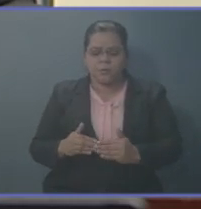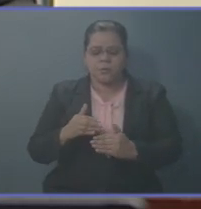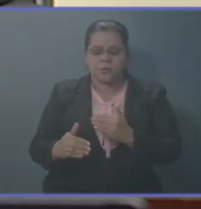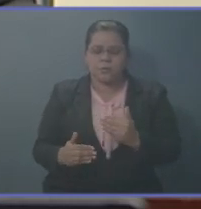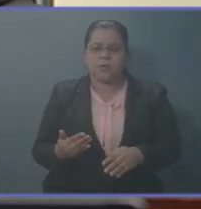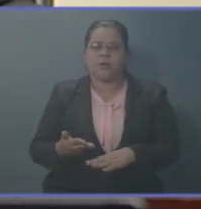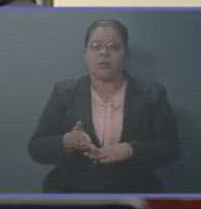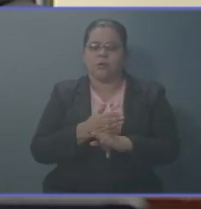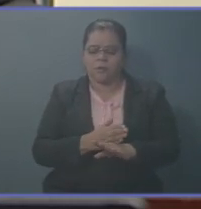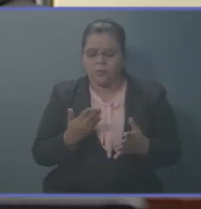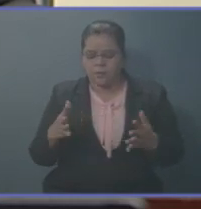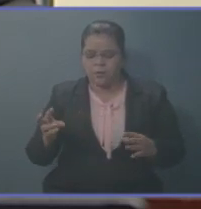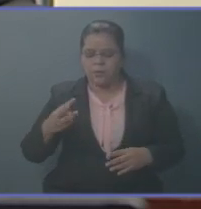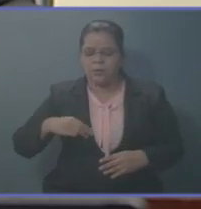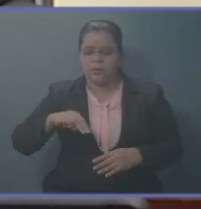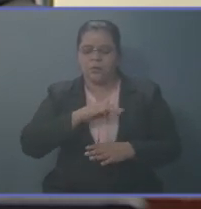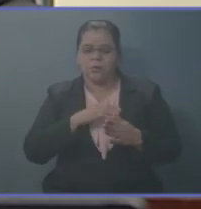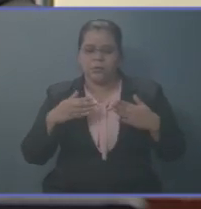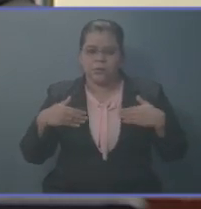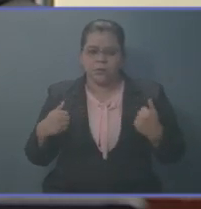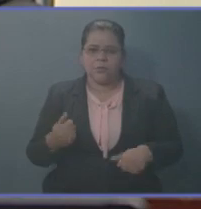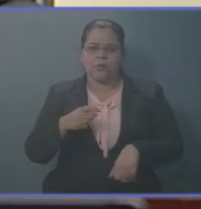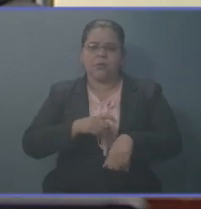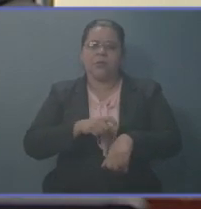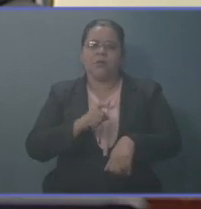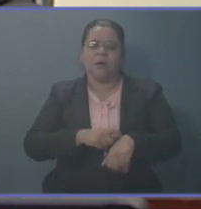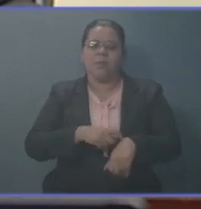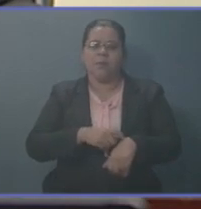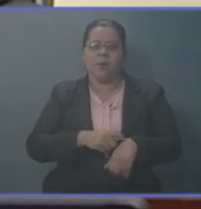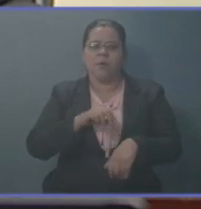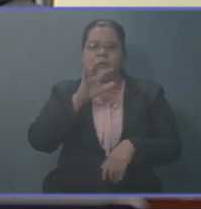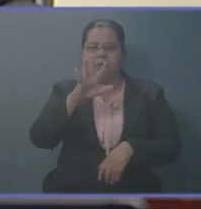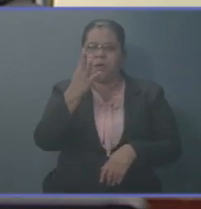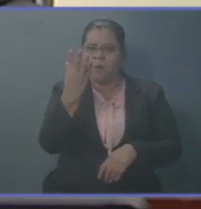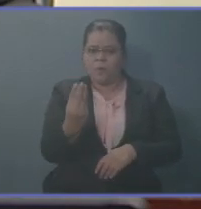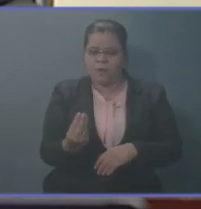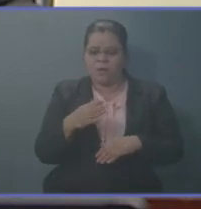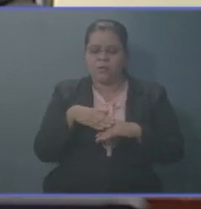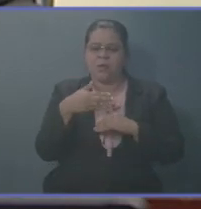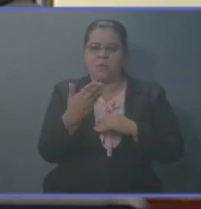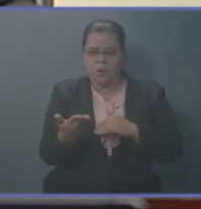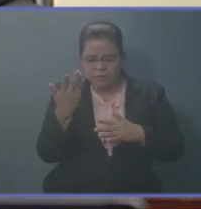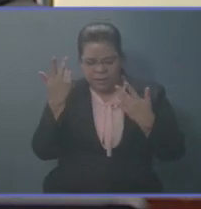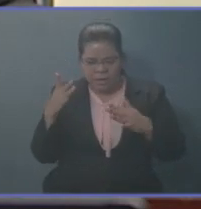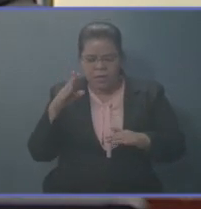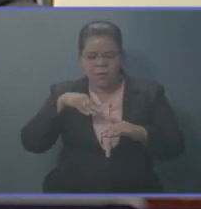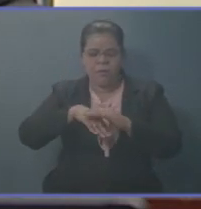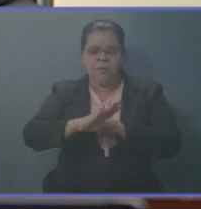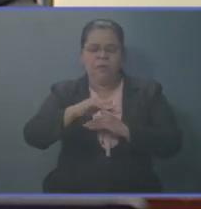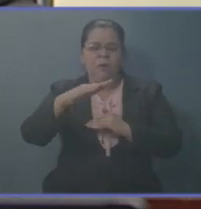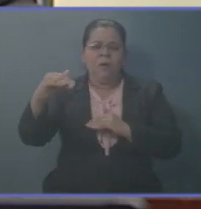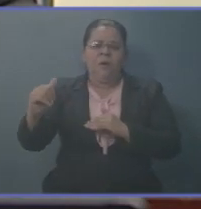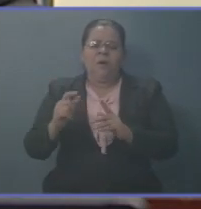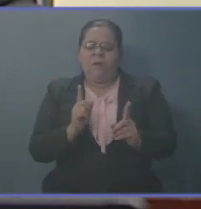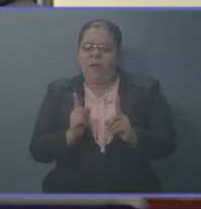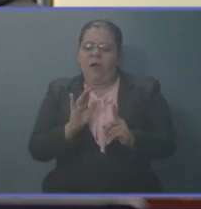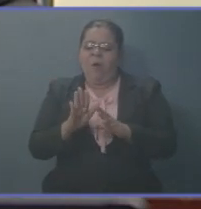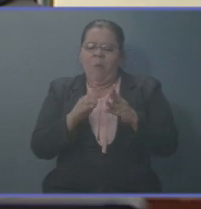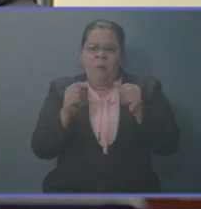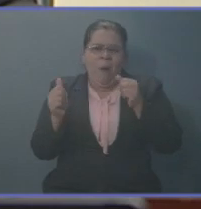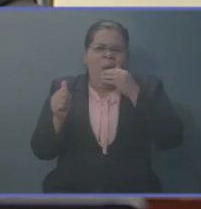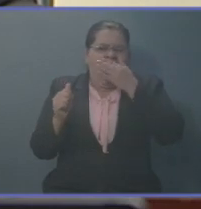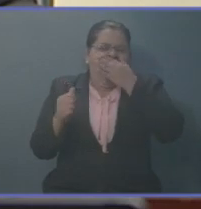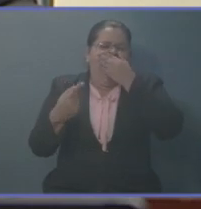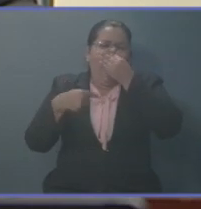por el Ministerio de Salud a más tardar dentro de los 5 días de su ingreso al país. Dependiendo de su resultado,